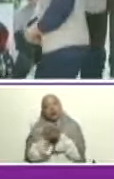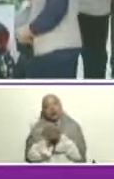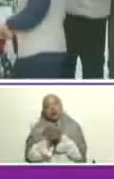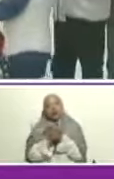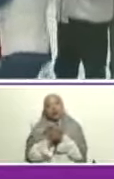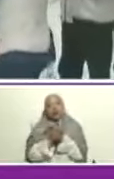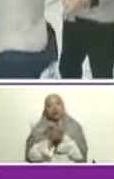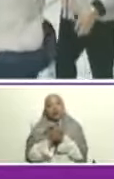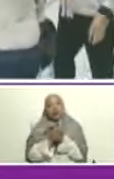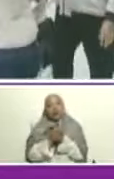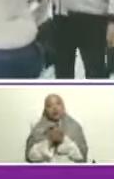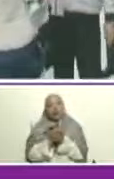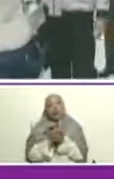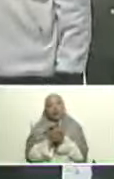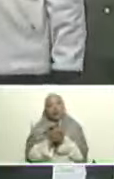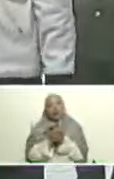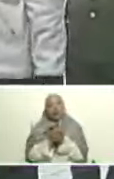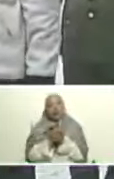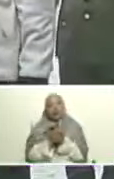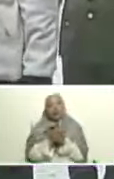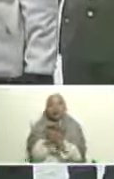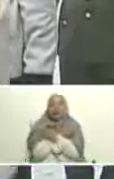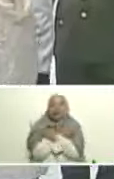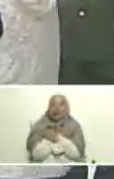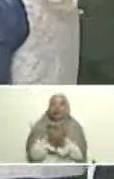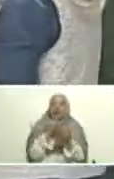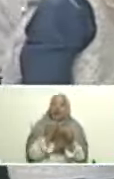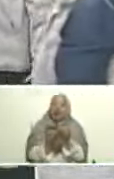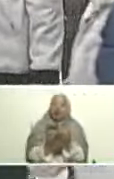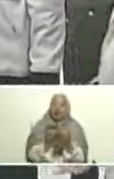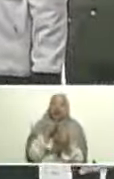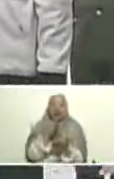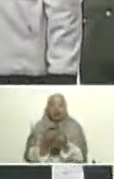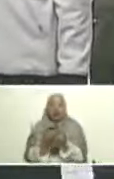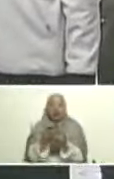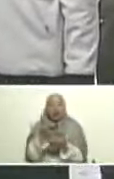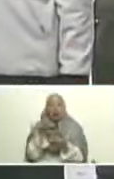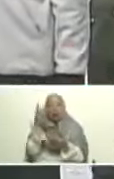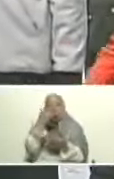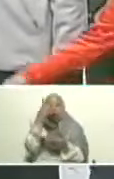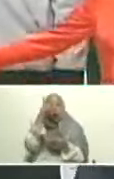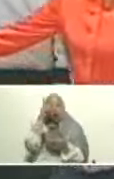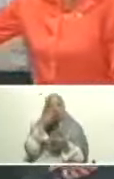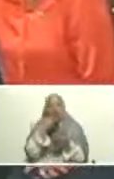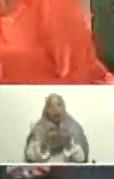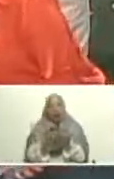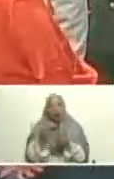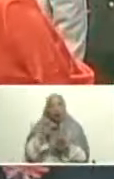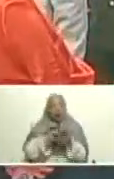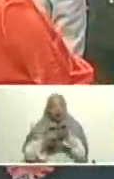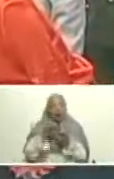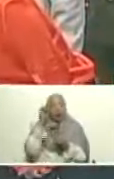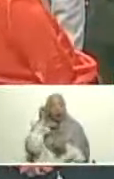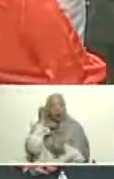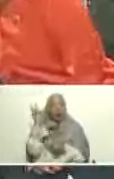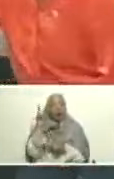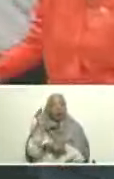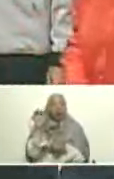Nuestra camarada también, gracias, muchísimas gracias. Nuestra camarada Delcy, dale las gracias por defender a nuestra